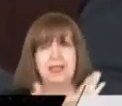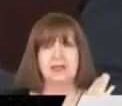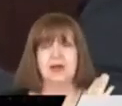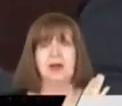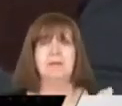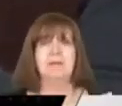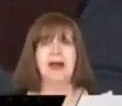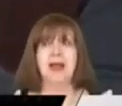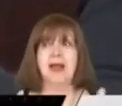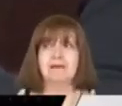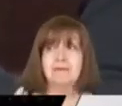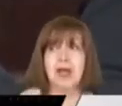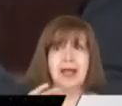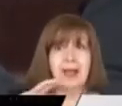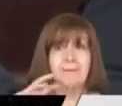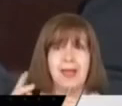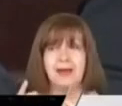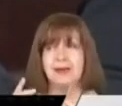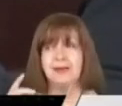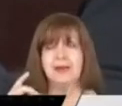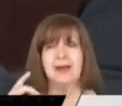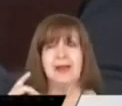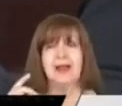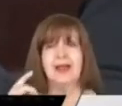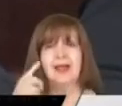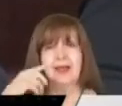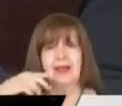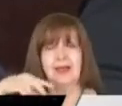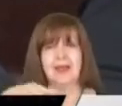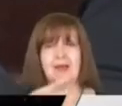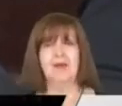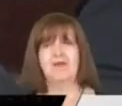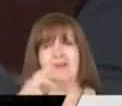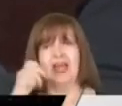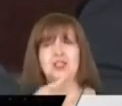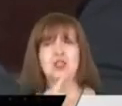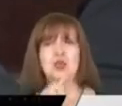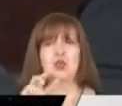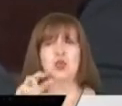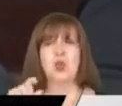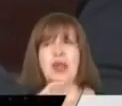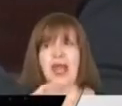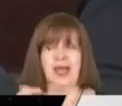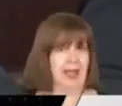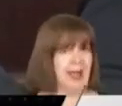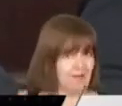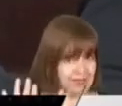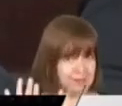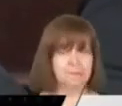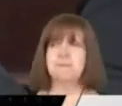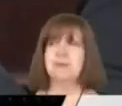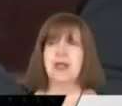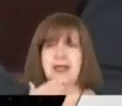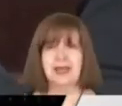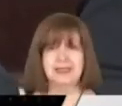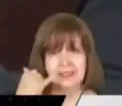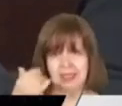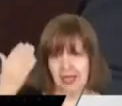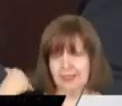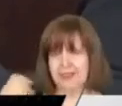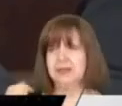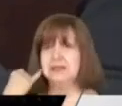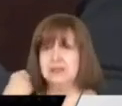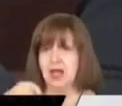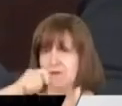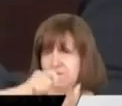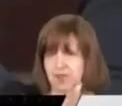infraestructura provincial gracias a las gestiones que hemos realizado acabamos de